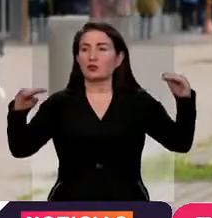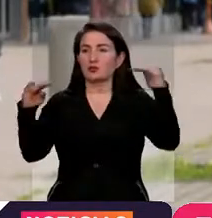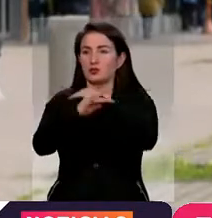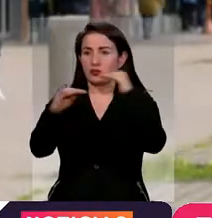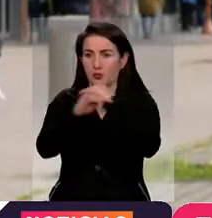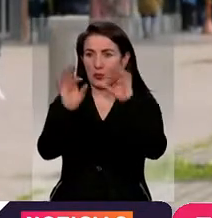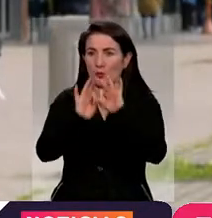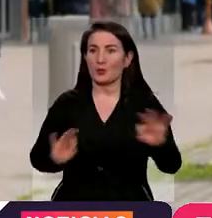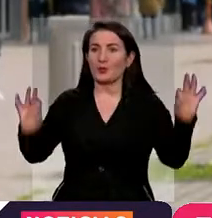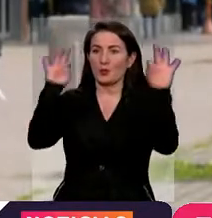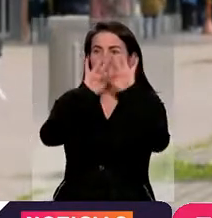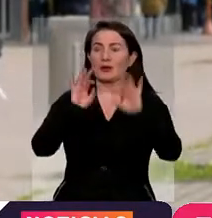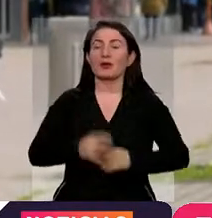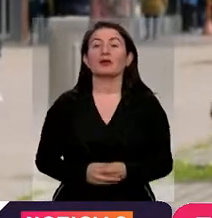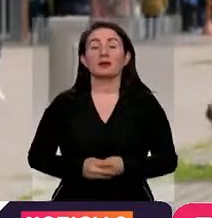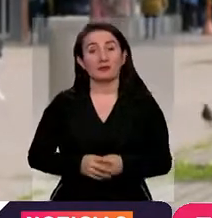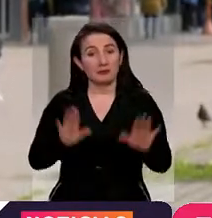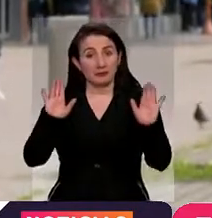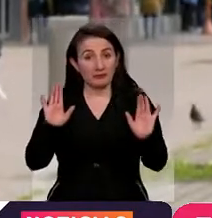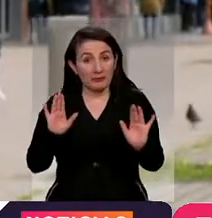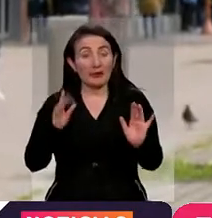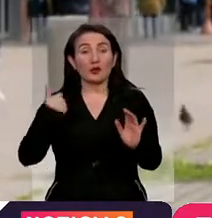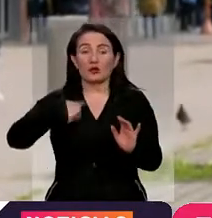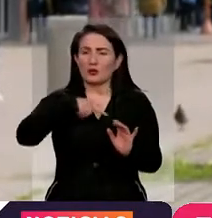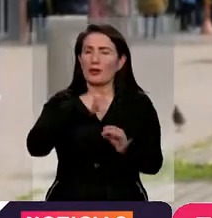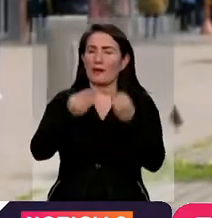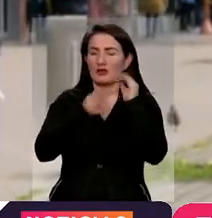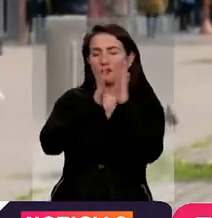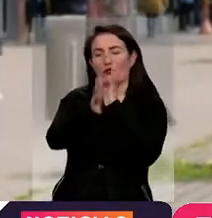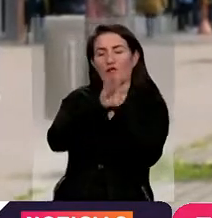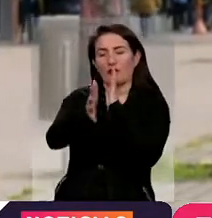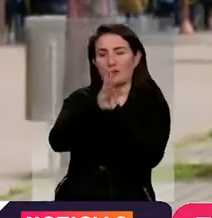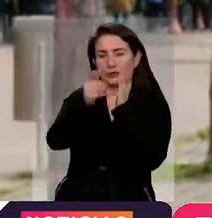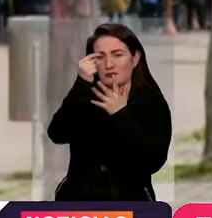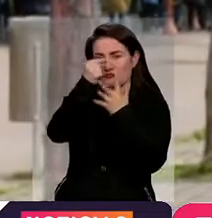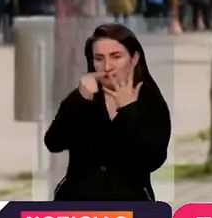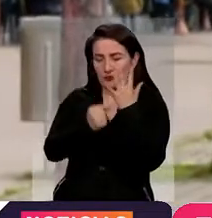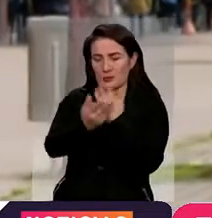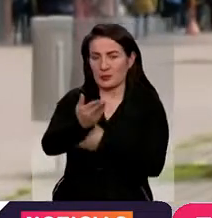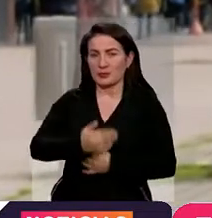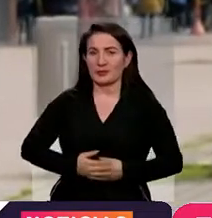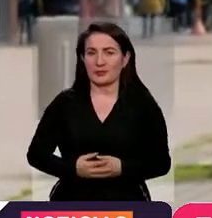este importante corredor vial. Sin embargo, preparamos un informe con todos los detalles.